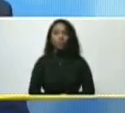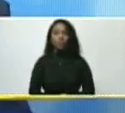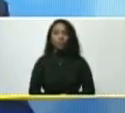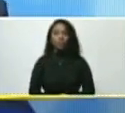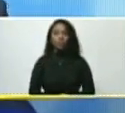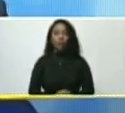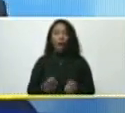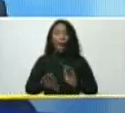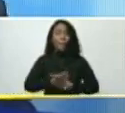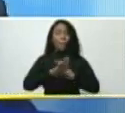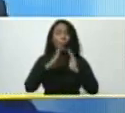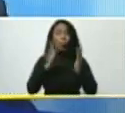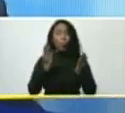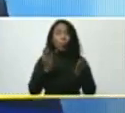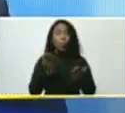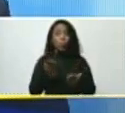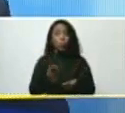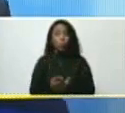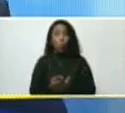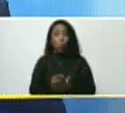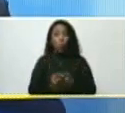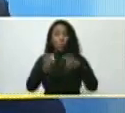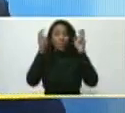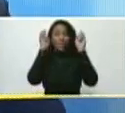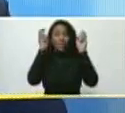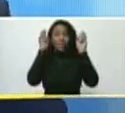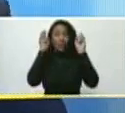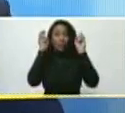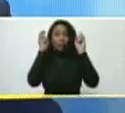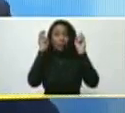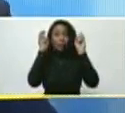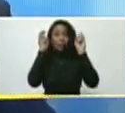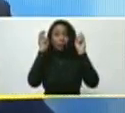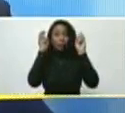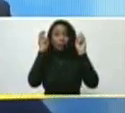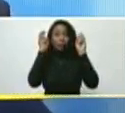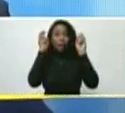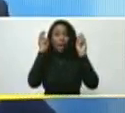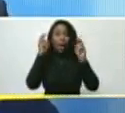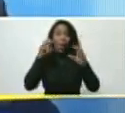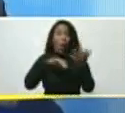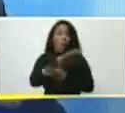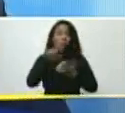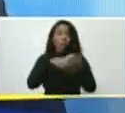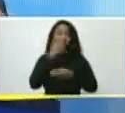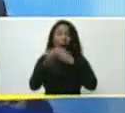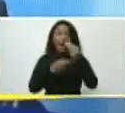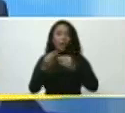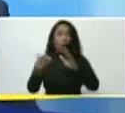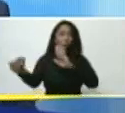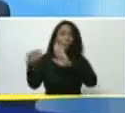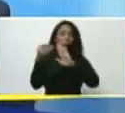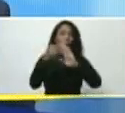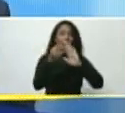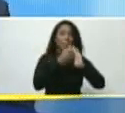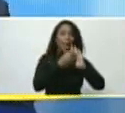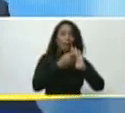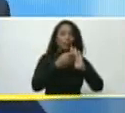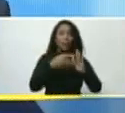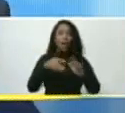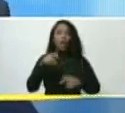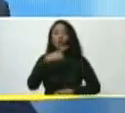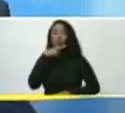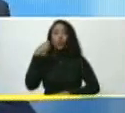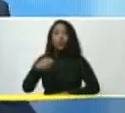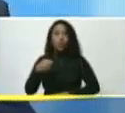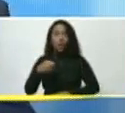en el mundo, producto de los fenómenos que se han dado por las sanciones contra Rusia, que se